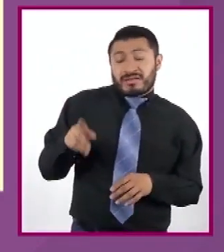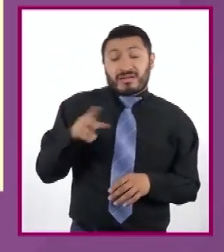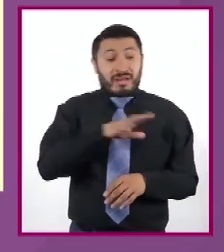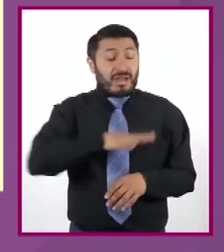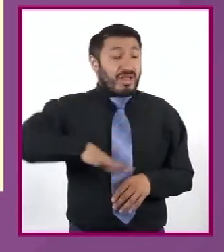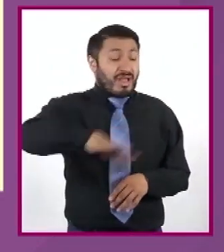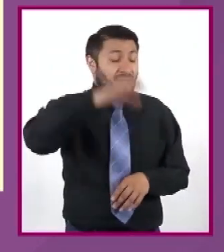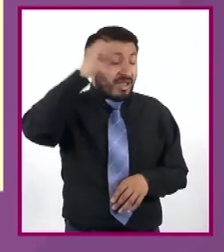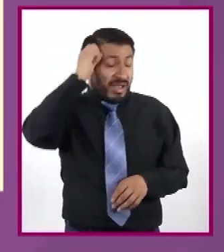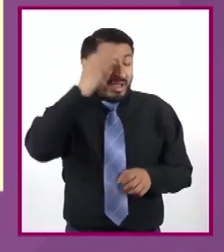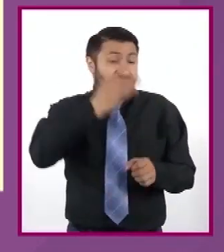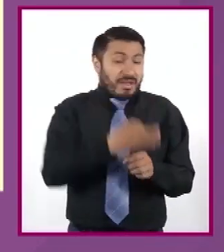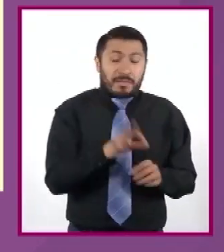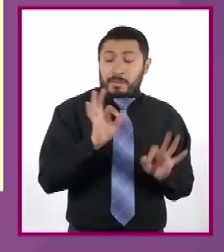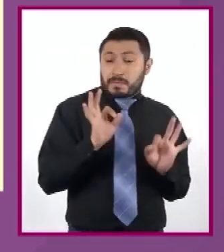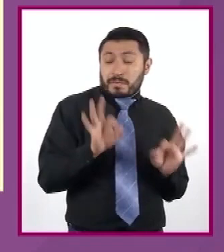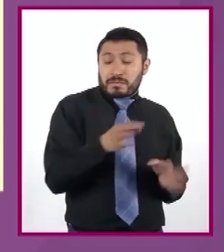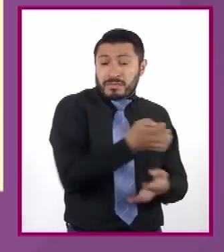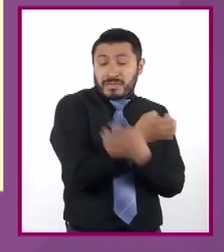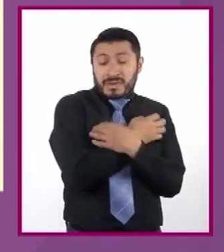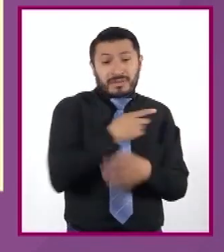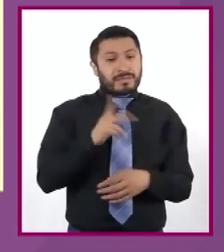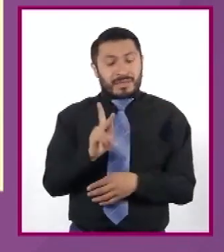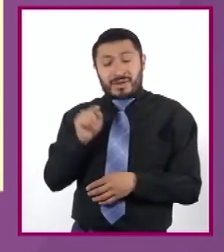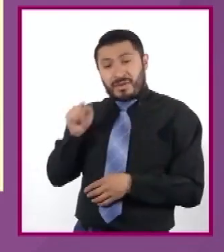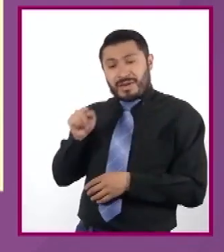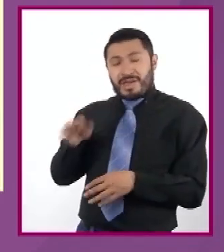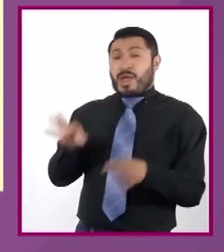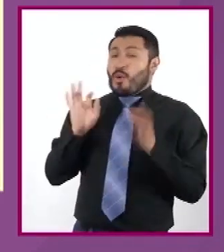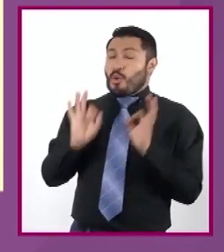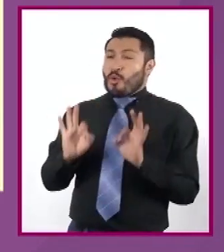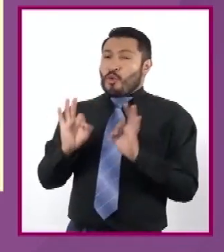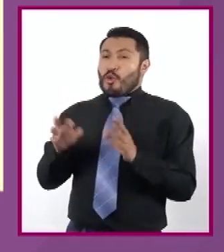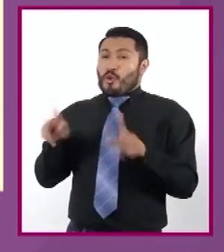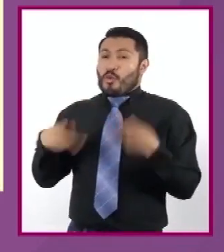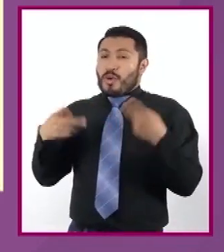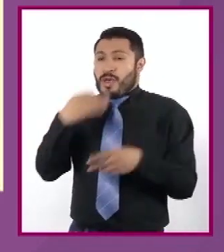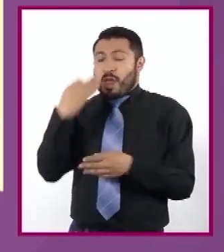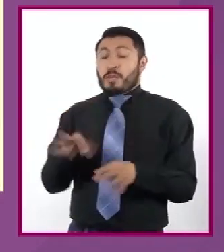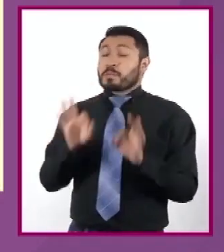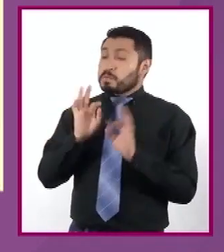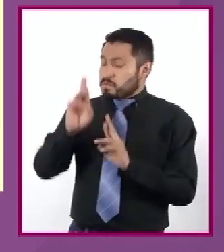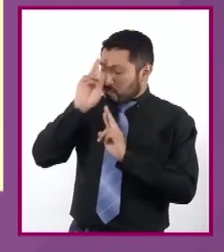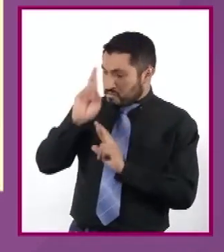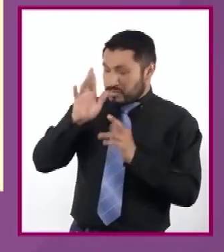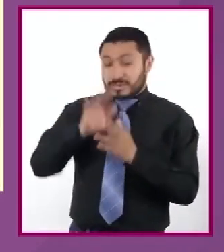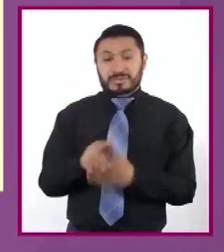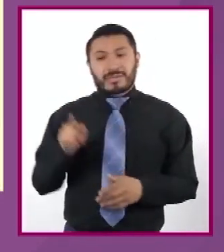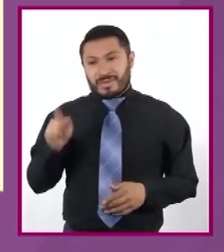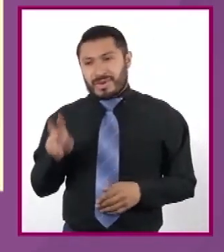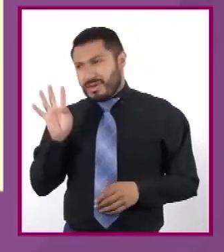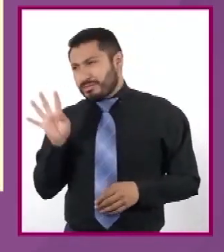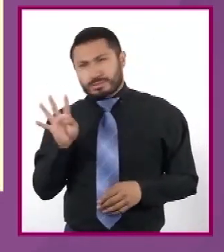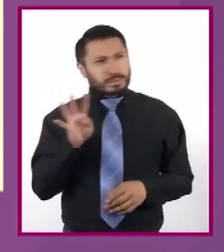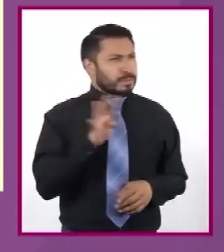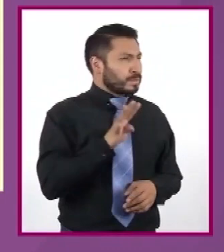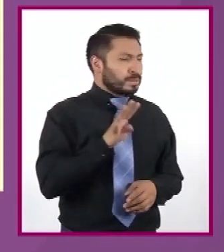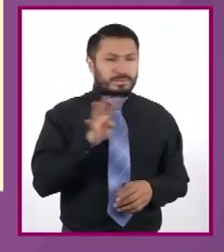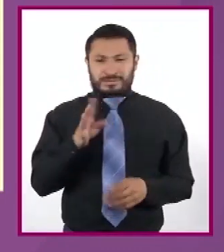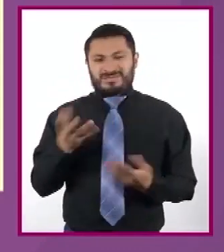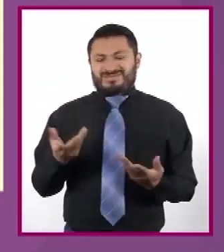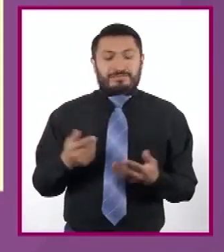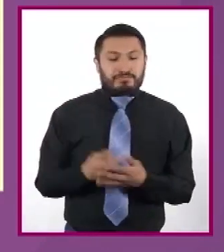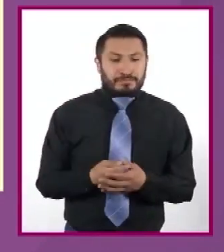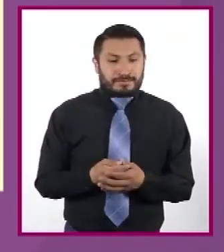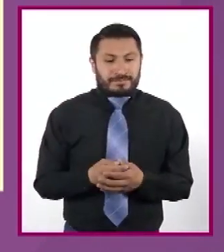señoritas, pero destacaba en su manera de vender sus flores. Ella la mira extrañada, preguntándose por sus anotaciones, a lo